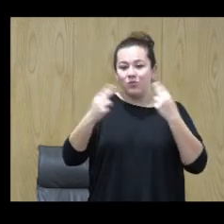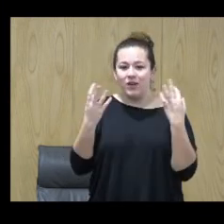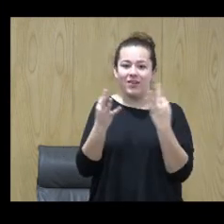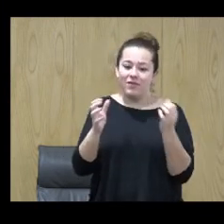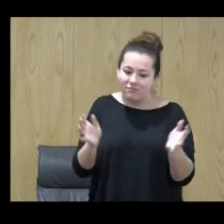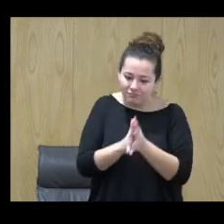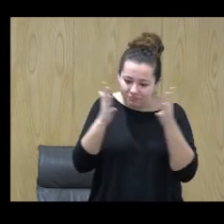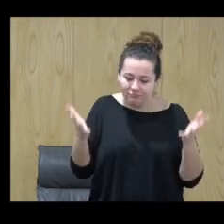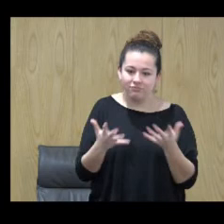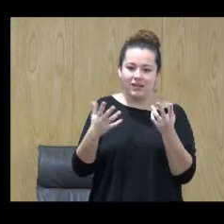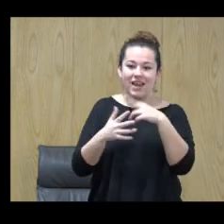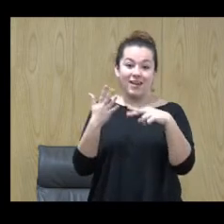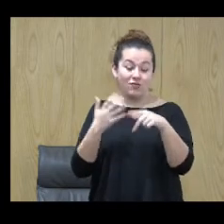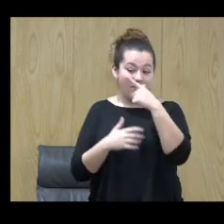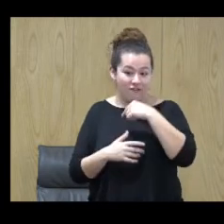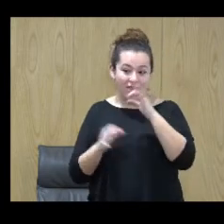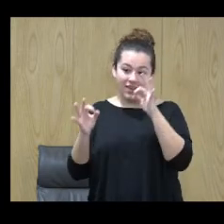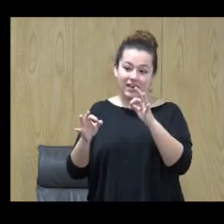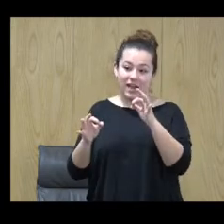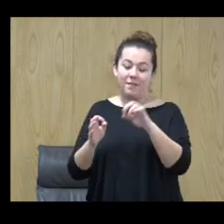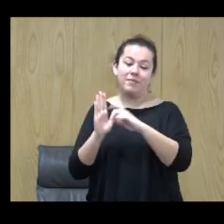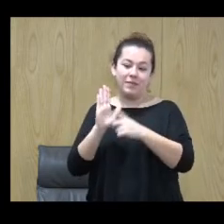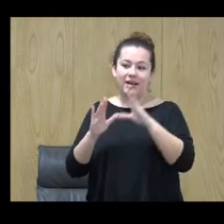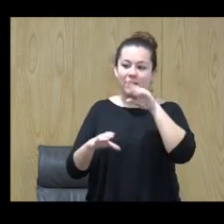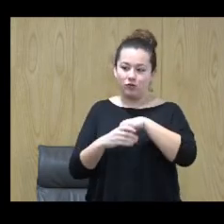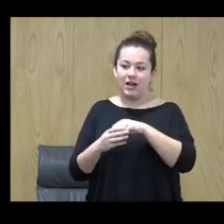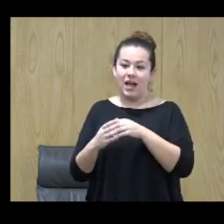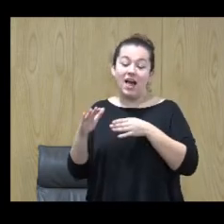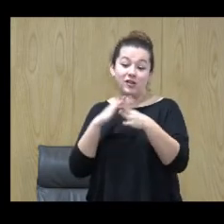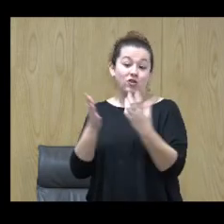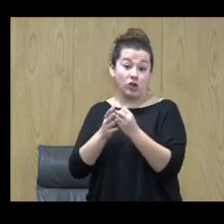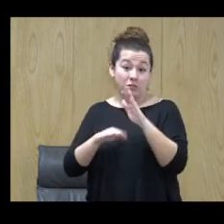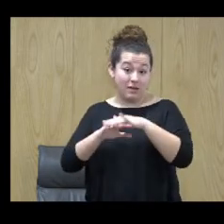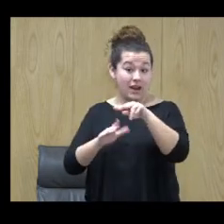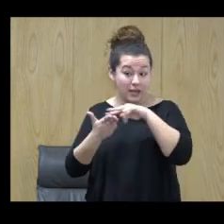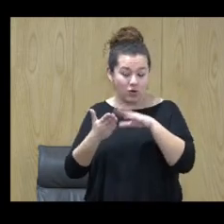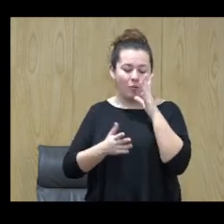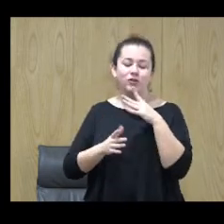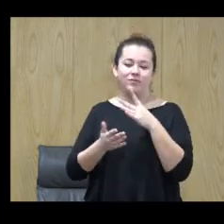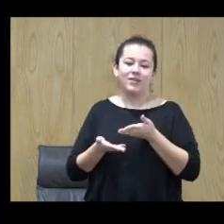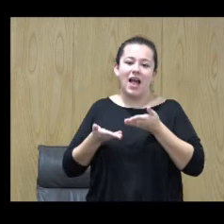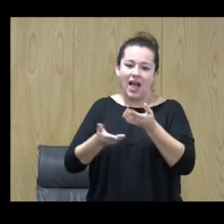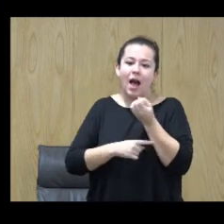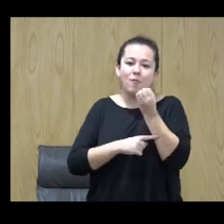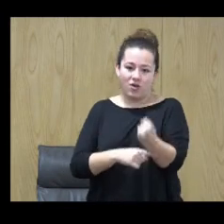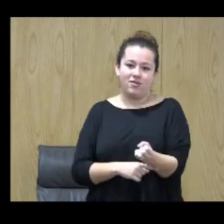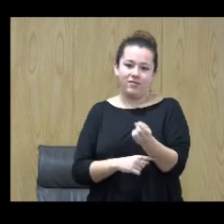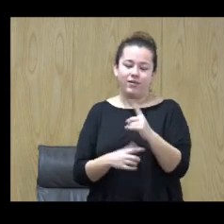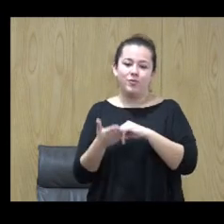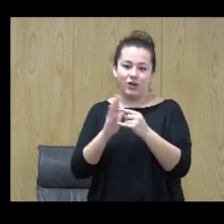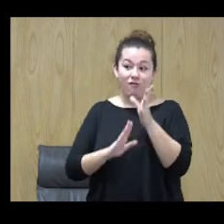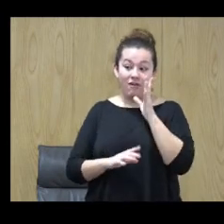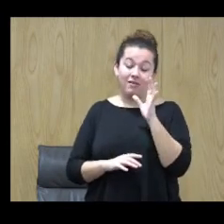definitiva, la plena inclusión y el acceso de todos a la lectura. Y por eso hemos apoyado este proyecto, que ahora va a explicar